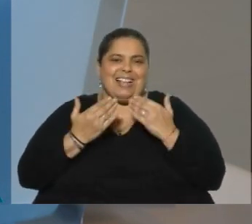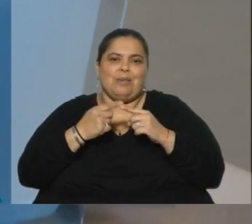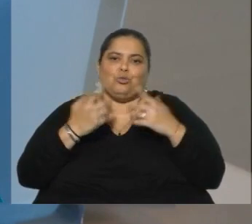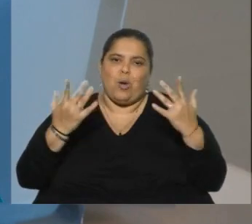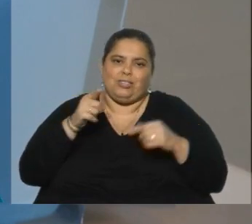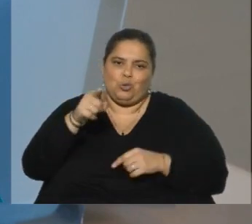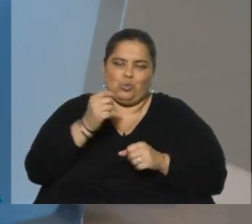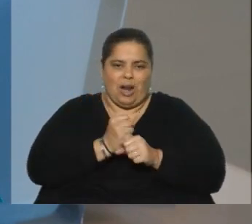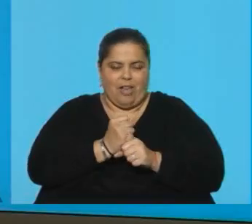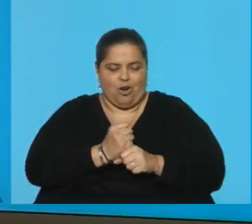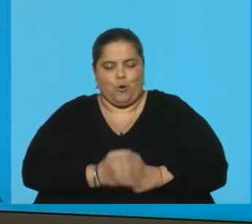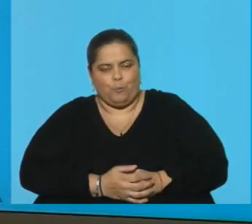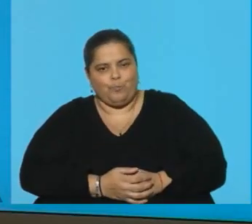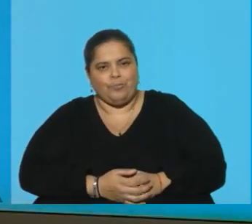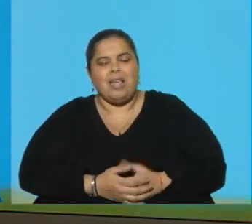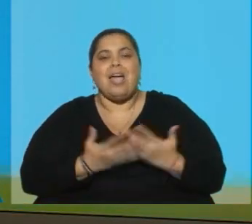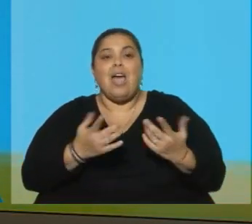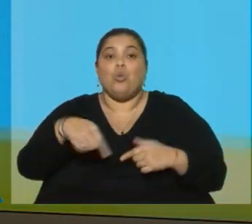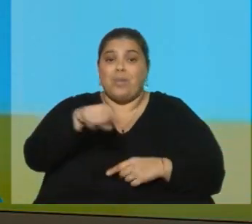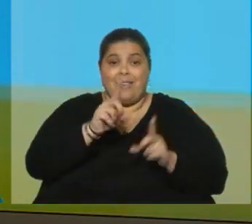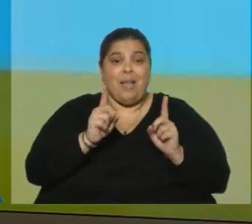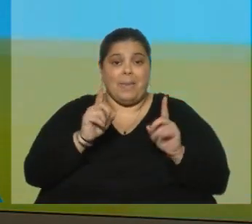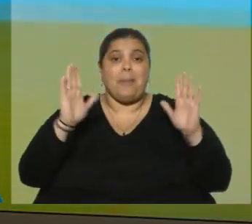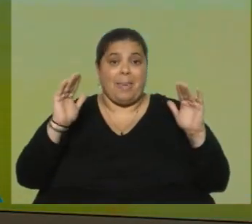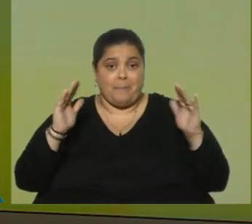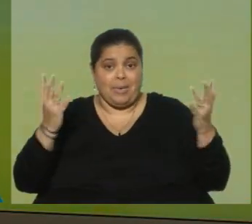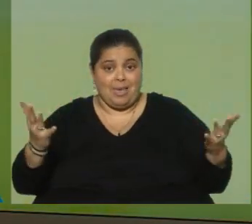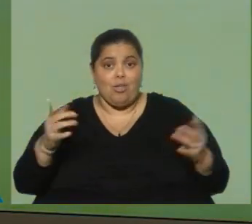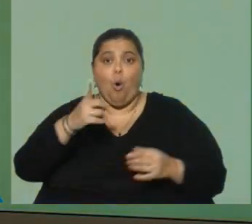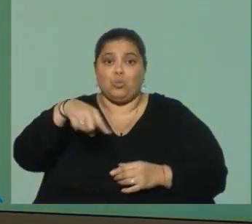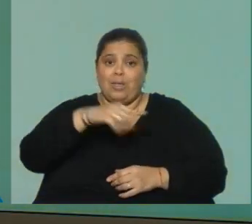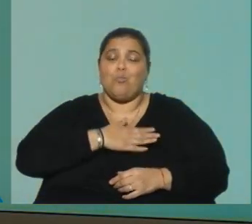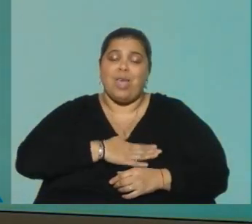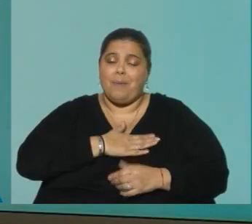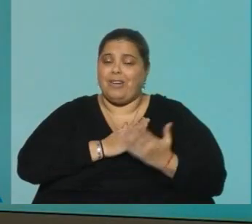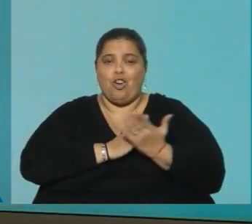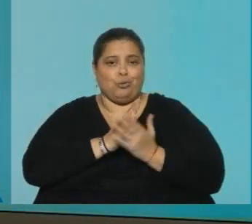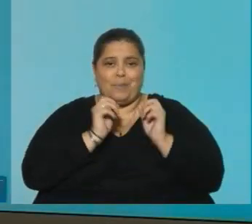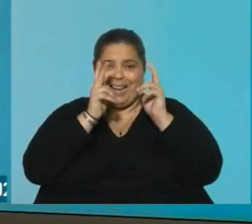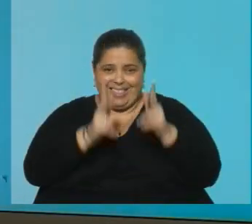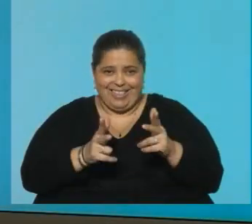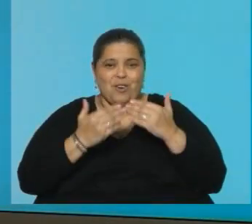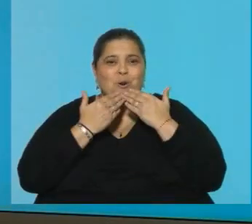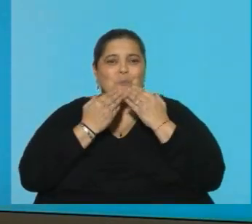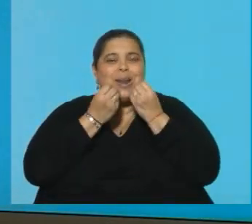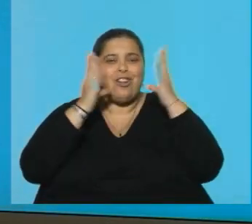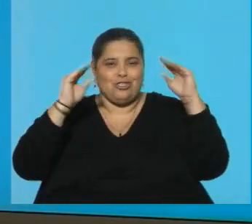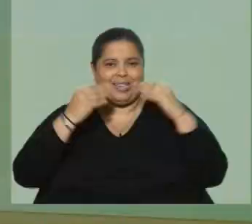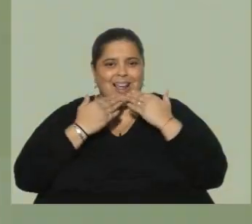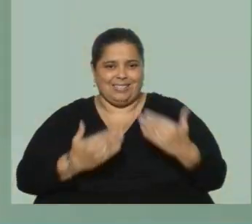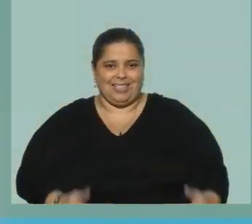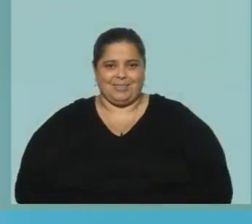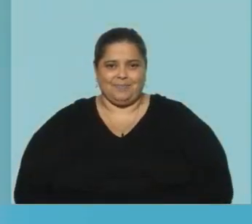en su gestión. Muchas gracias. Amigos, de ustedes también me despido. Han sido más que amables, como siempre les digo. Buenas noches, gracias.